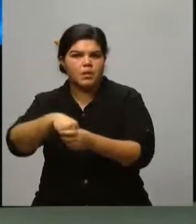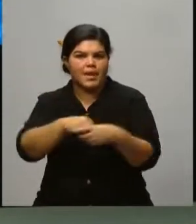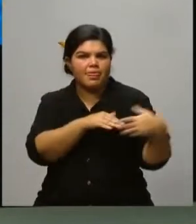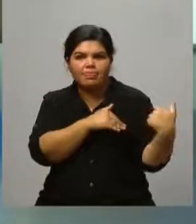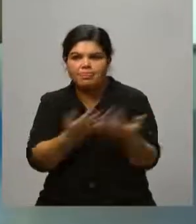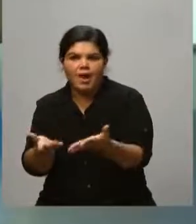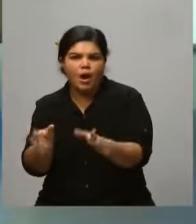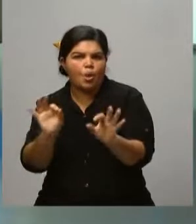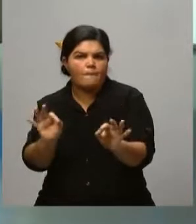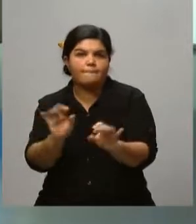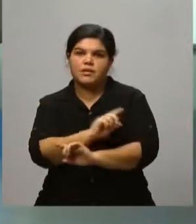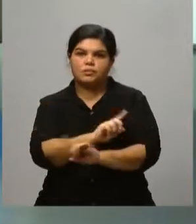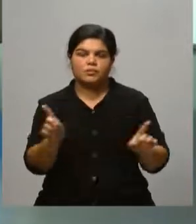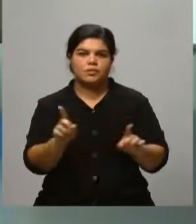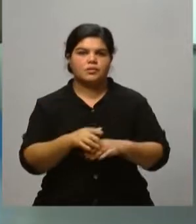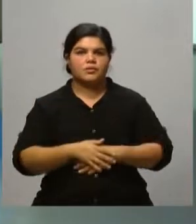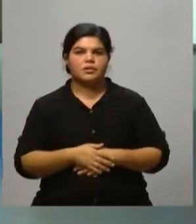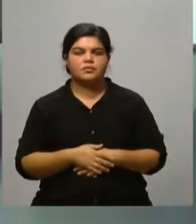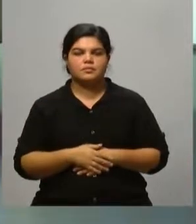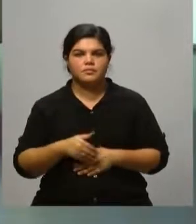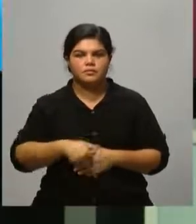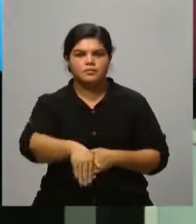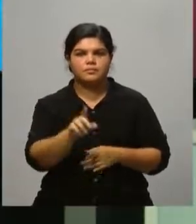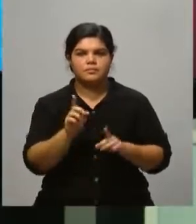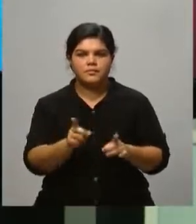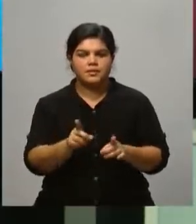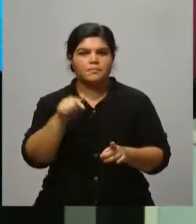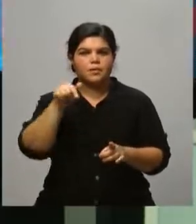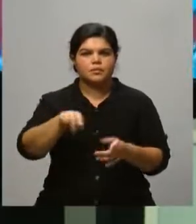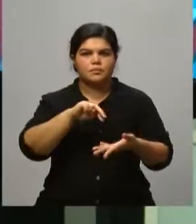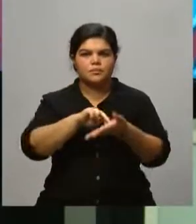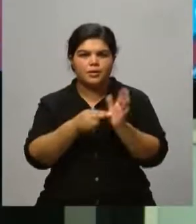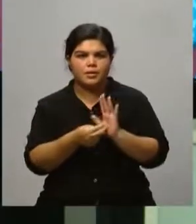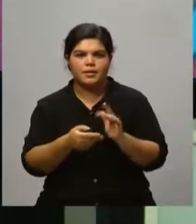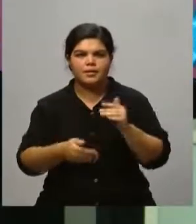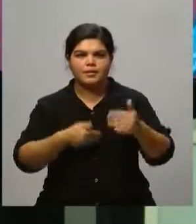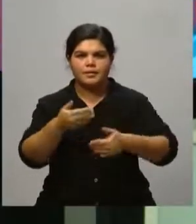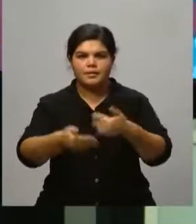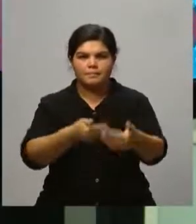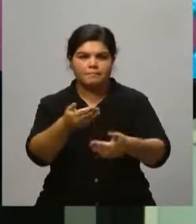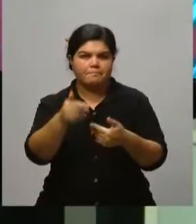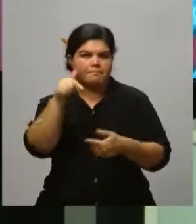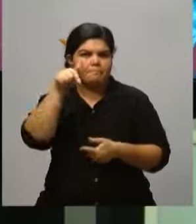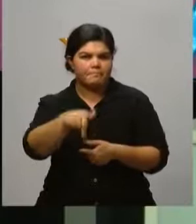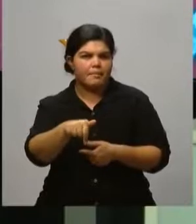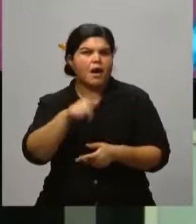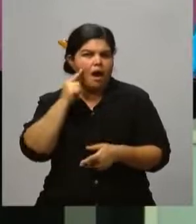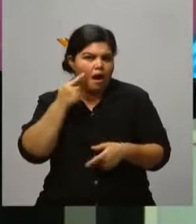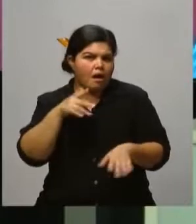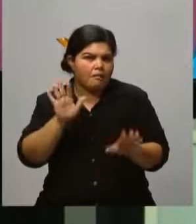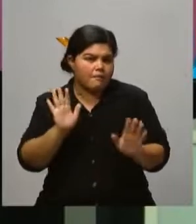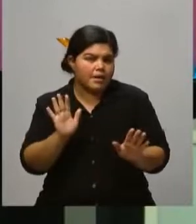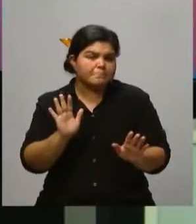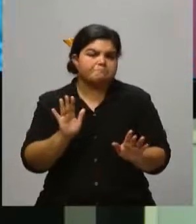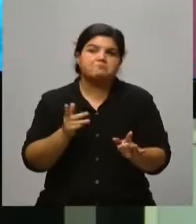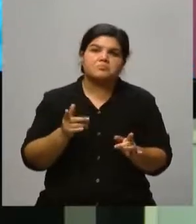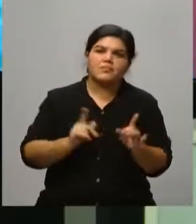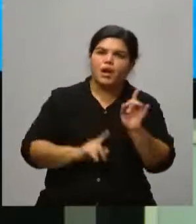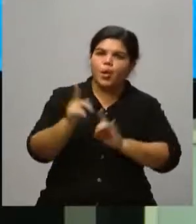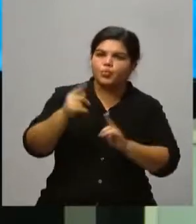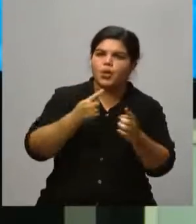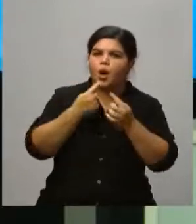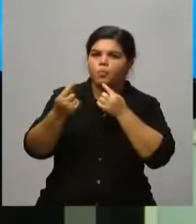de errores continuos y que se reflejan básicamente también en algunos referentes de los ministerios que